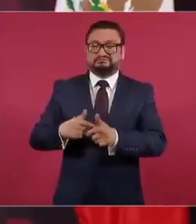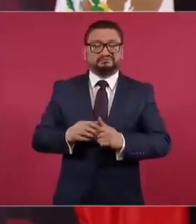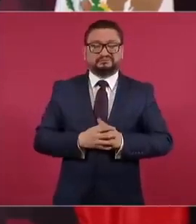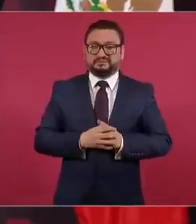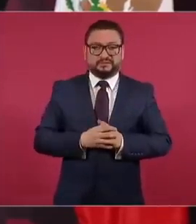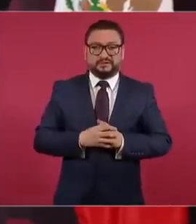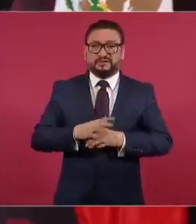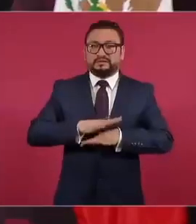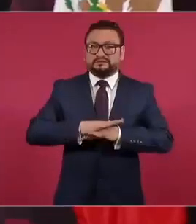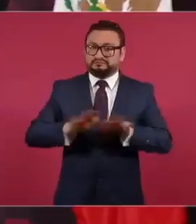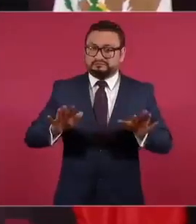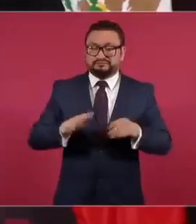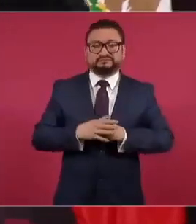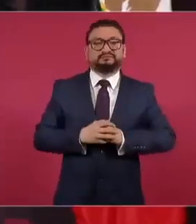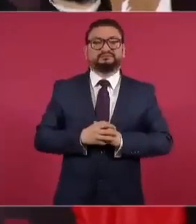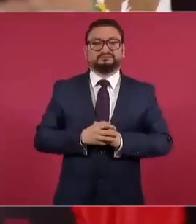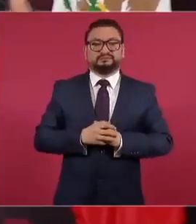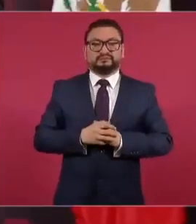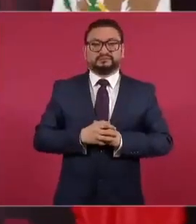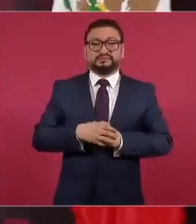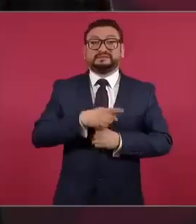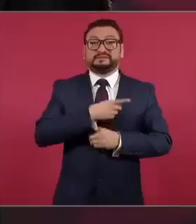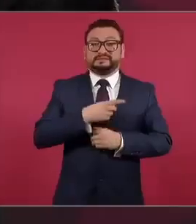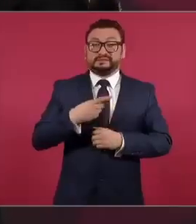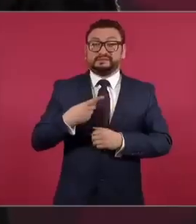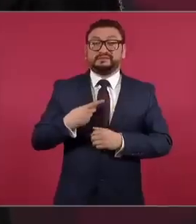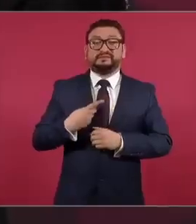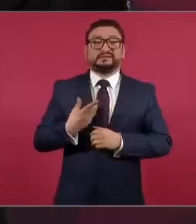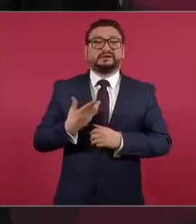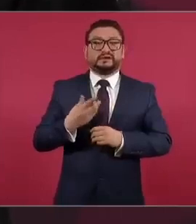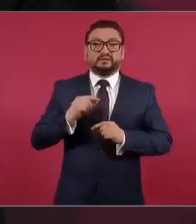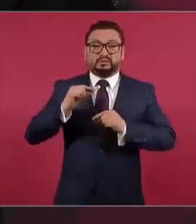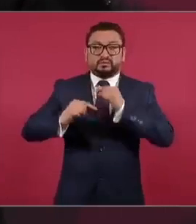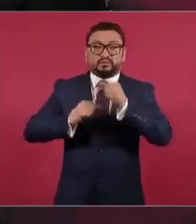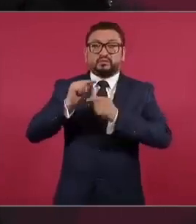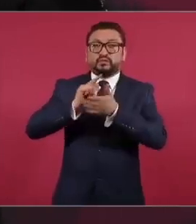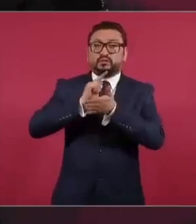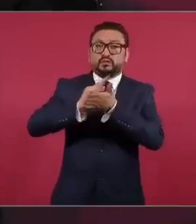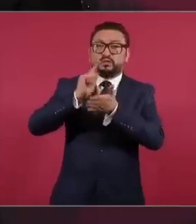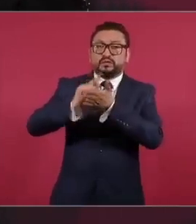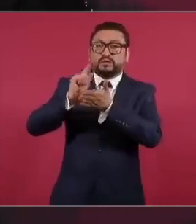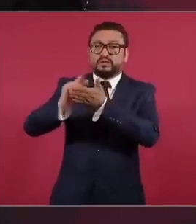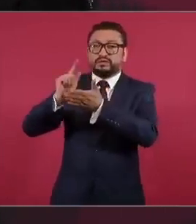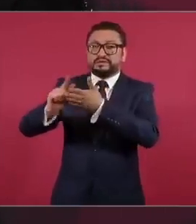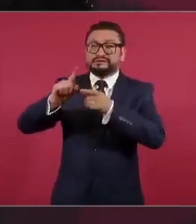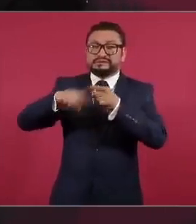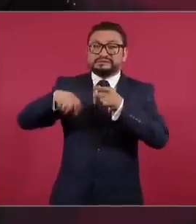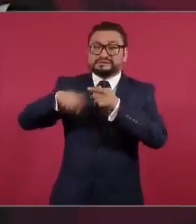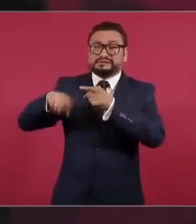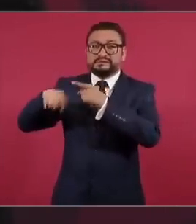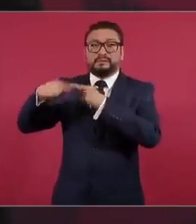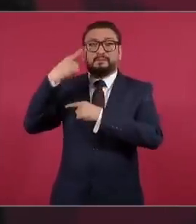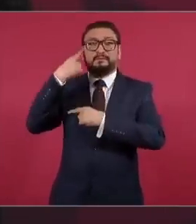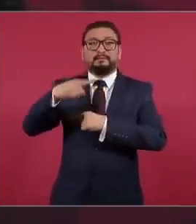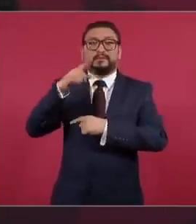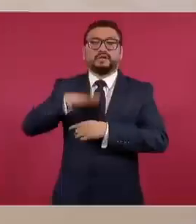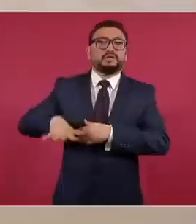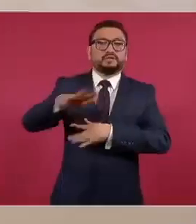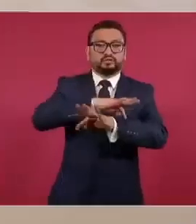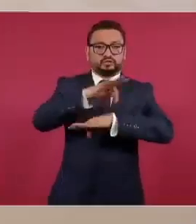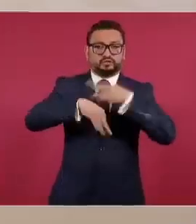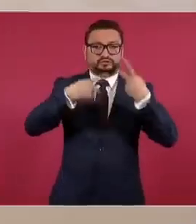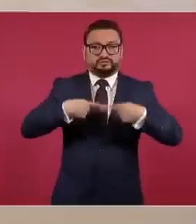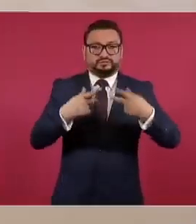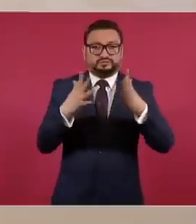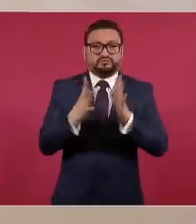sino que se vaya purificando la vida pública con la participación de todos,